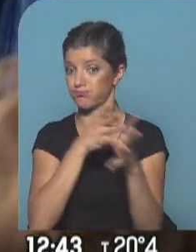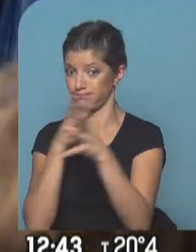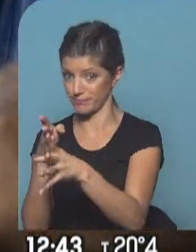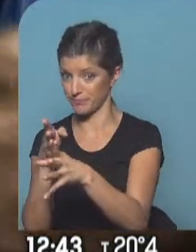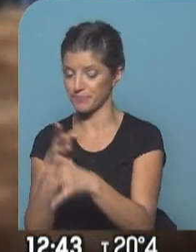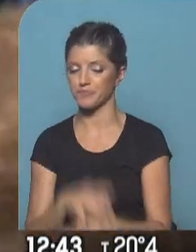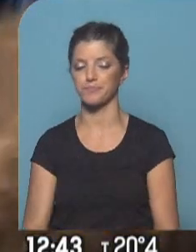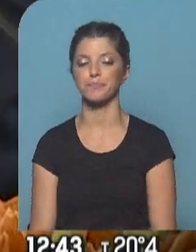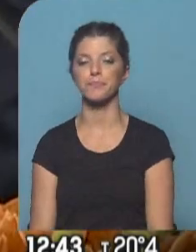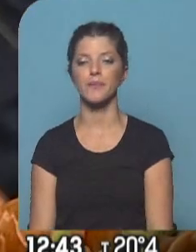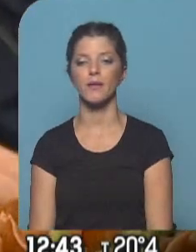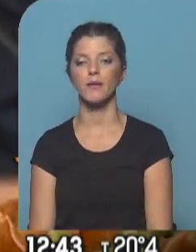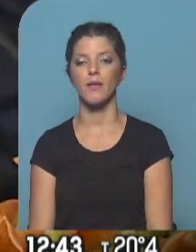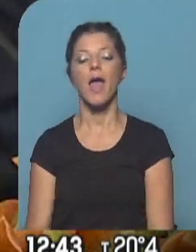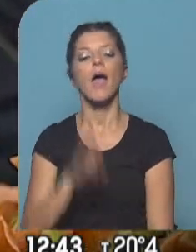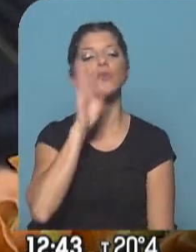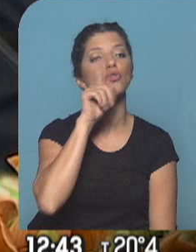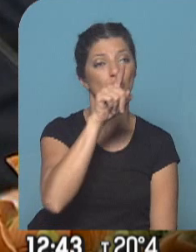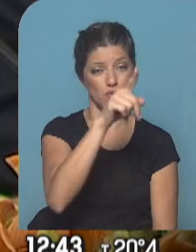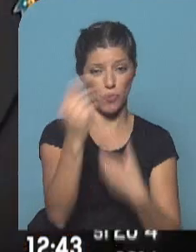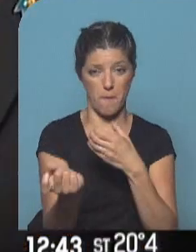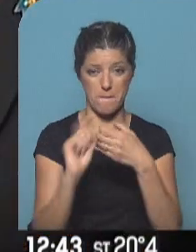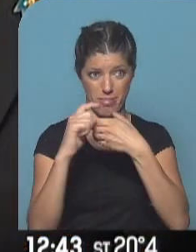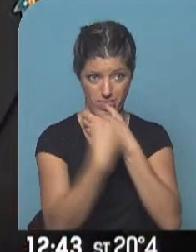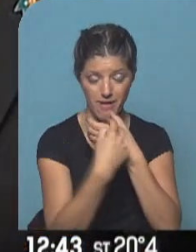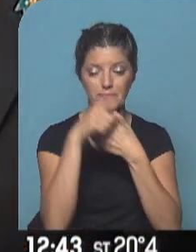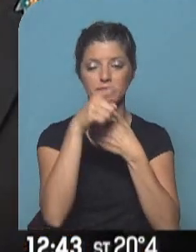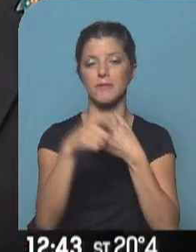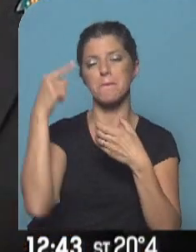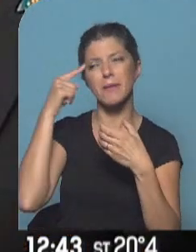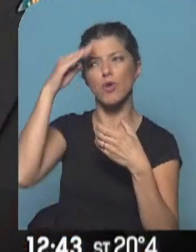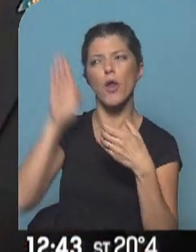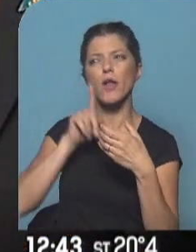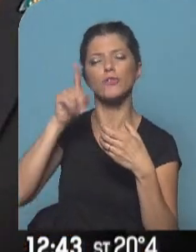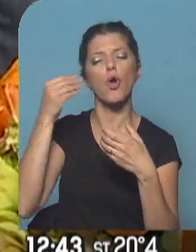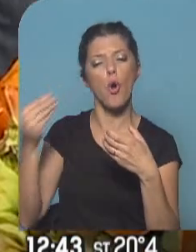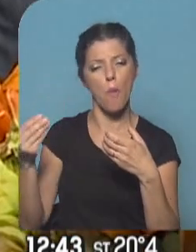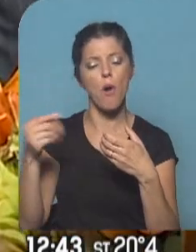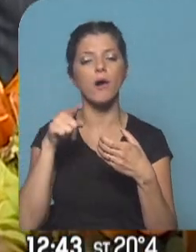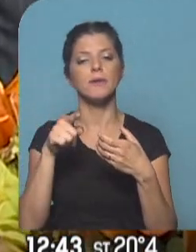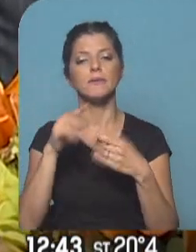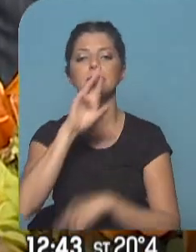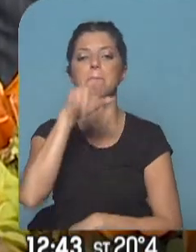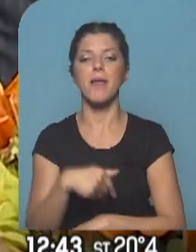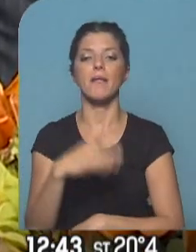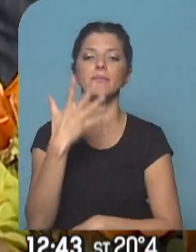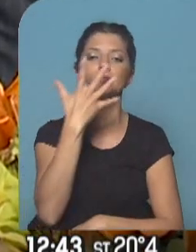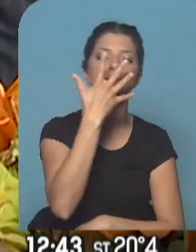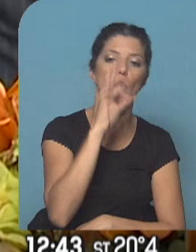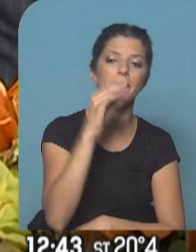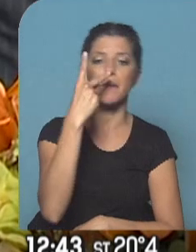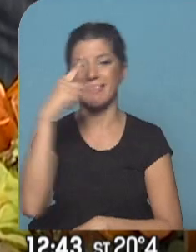La estrategia de Estados Unidos y sus aliados regionales para lidiar con Corea del Norte se resume en el denominado Plan